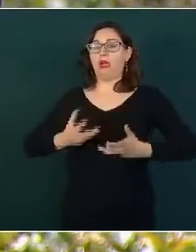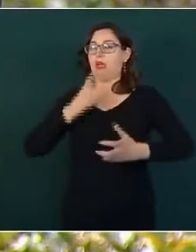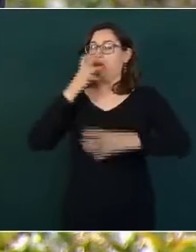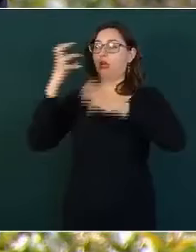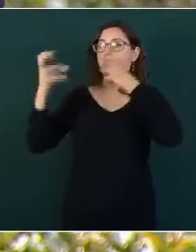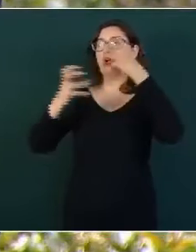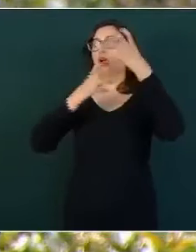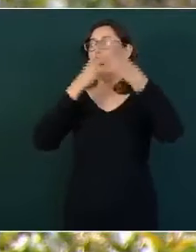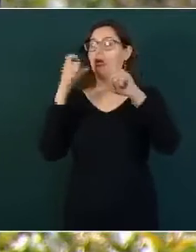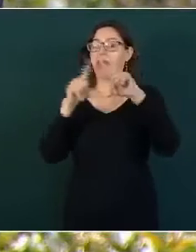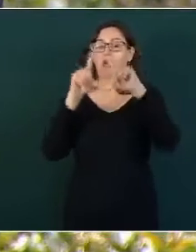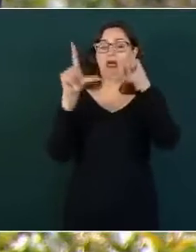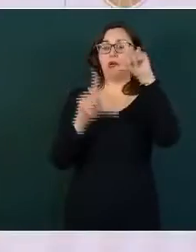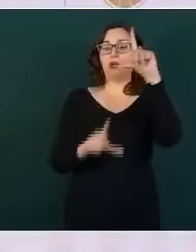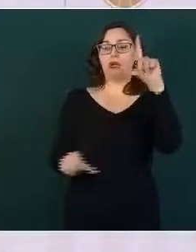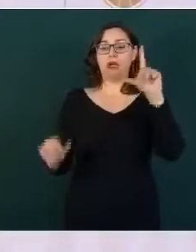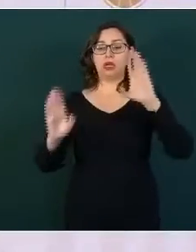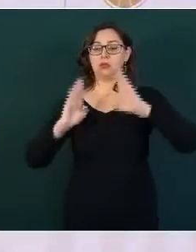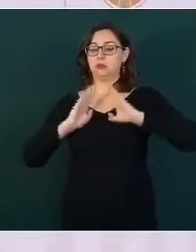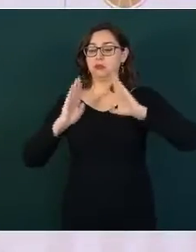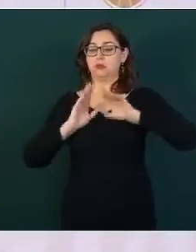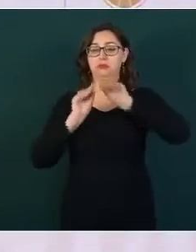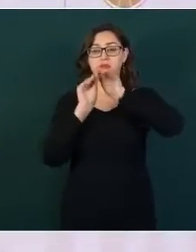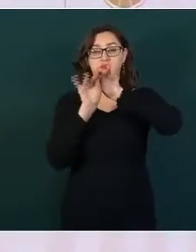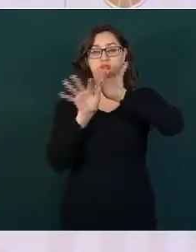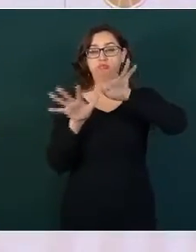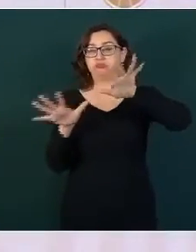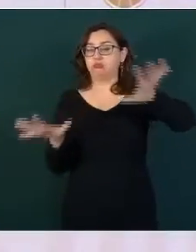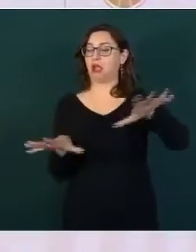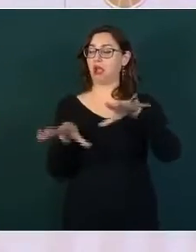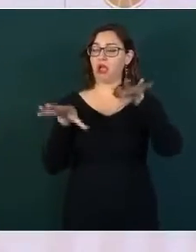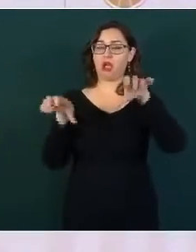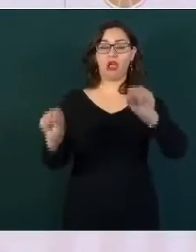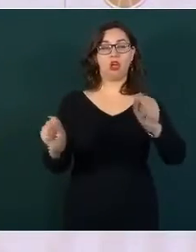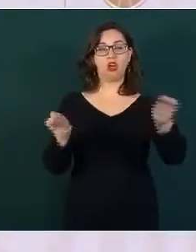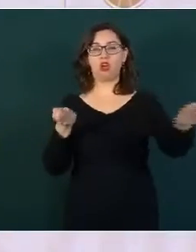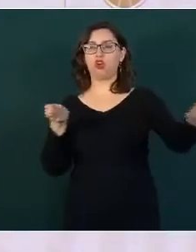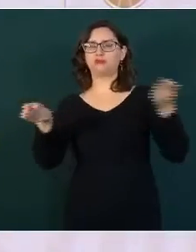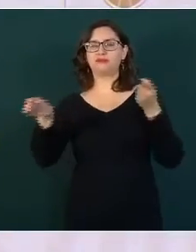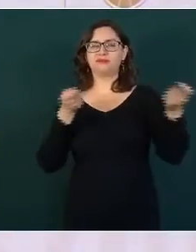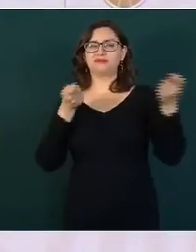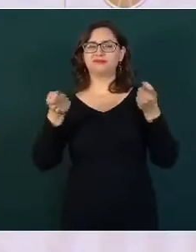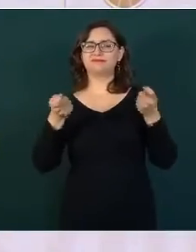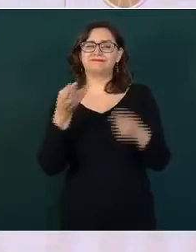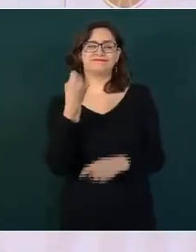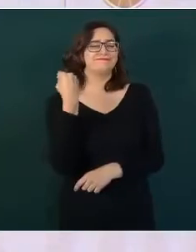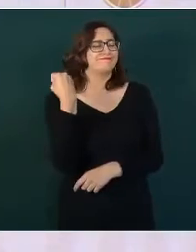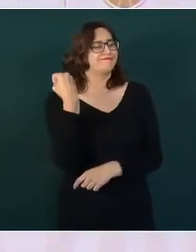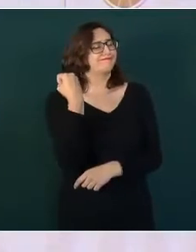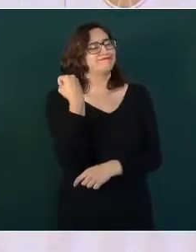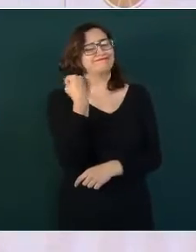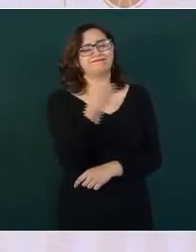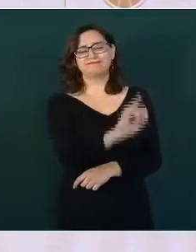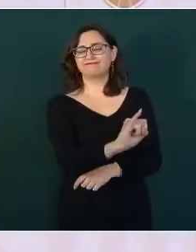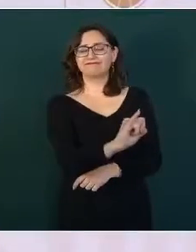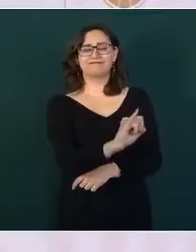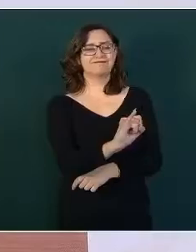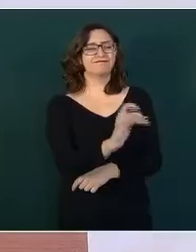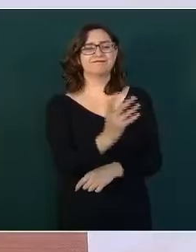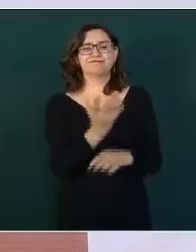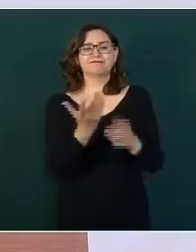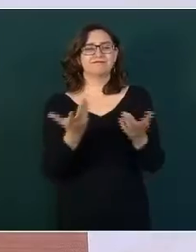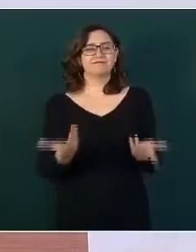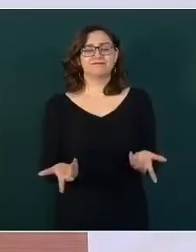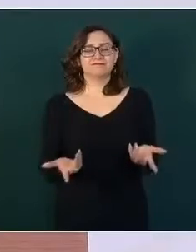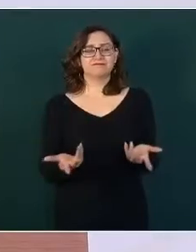carecen de toda lógica y en su mayoría de la más